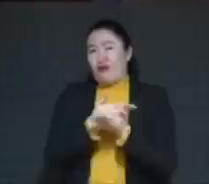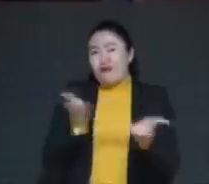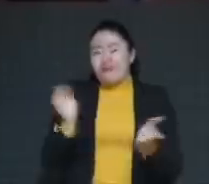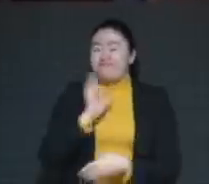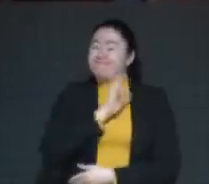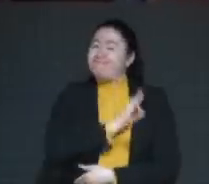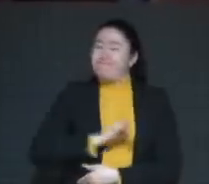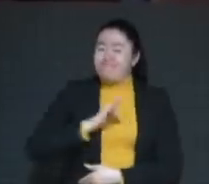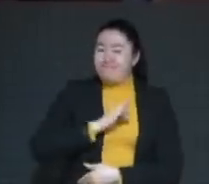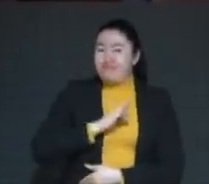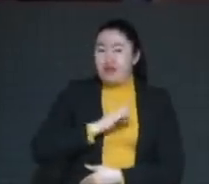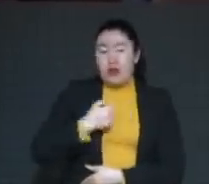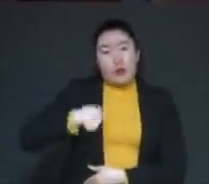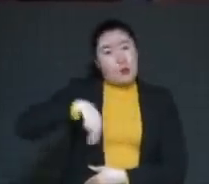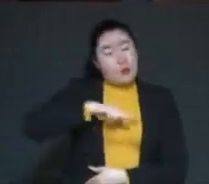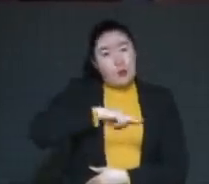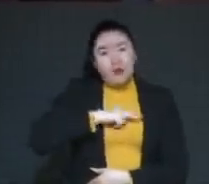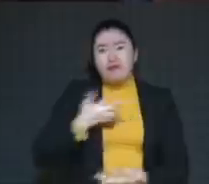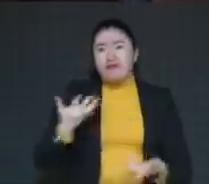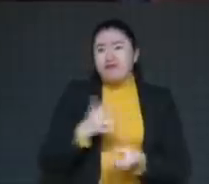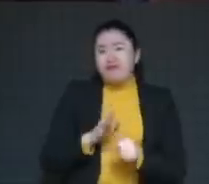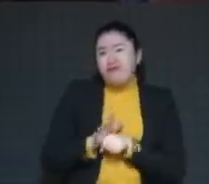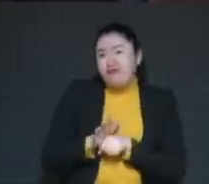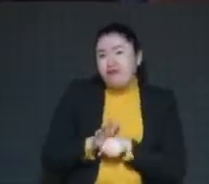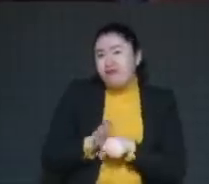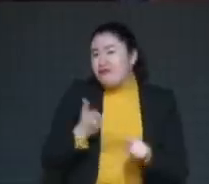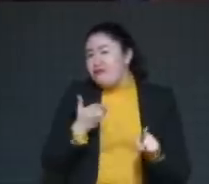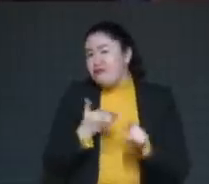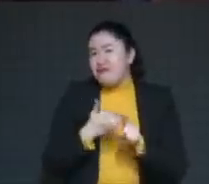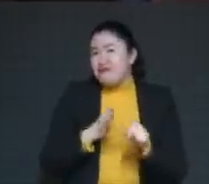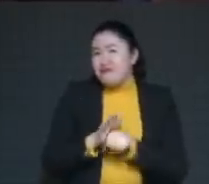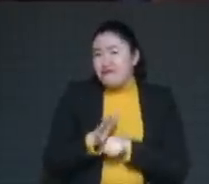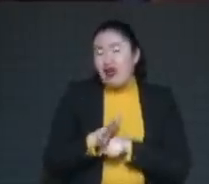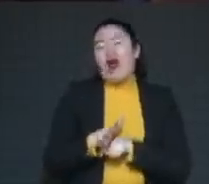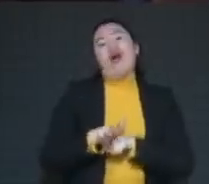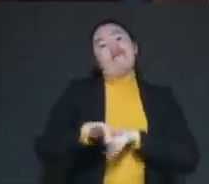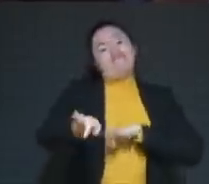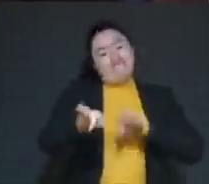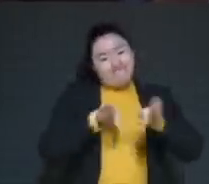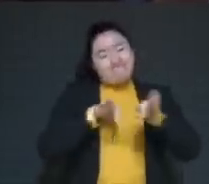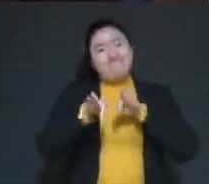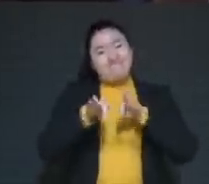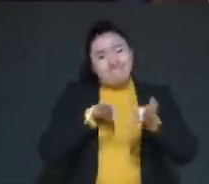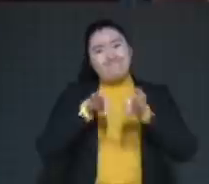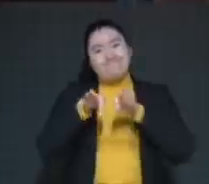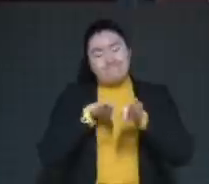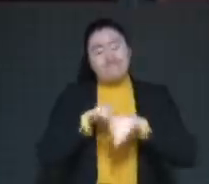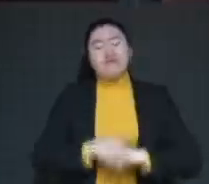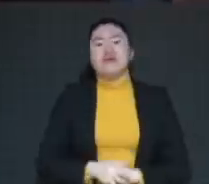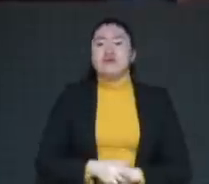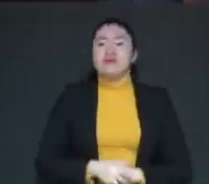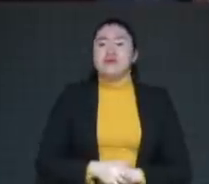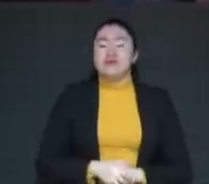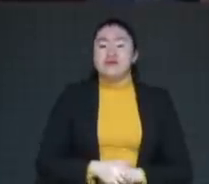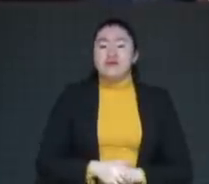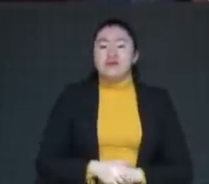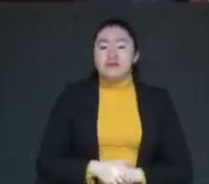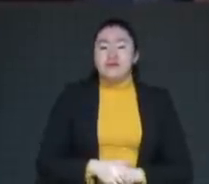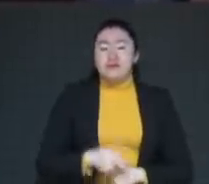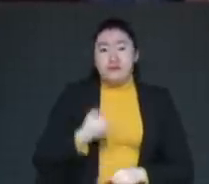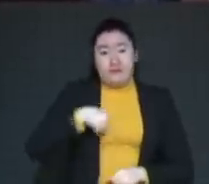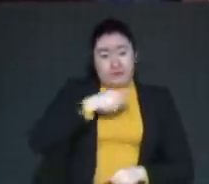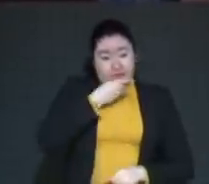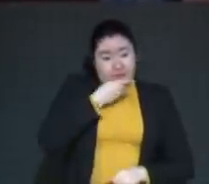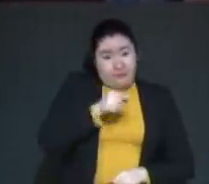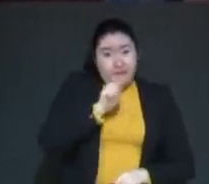nosotros pues seguir trabajando como siempre. Decimos que ustedes o reivindican la lucha